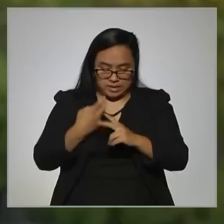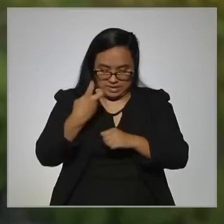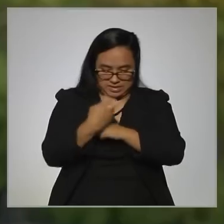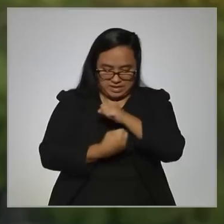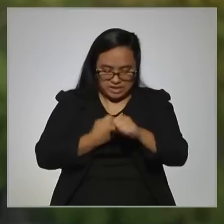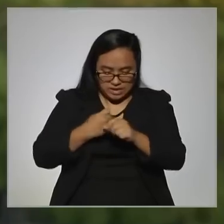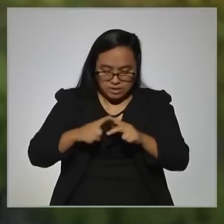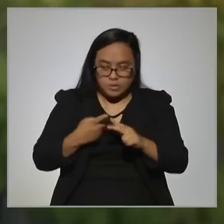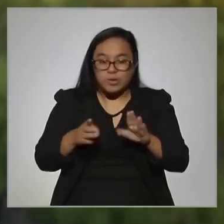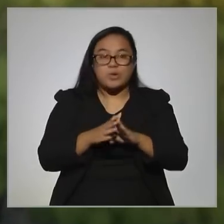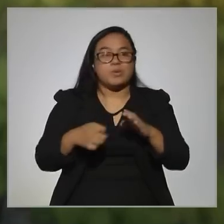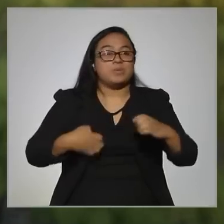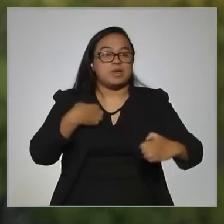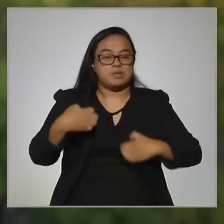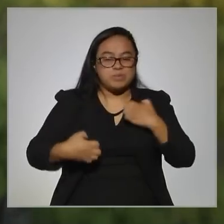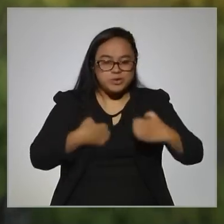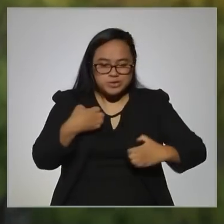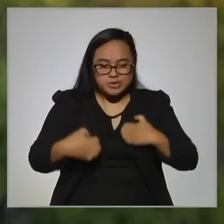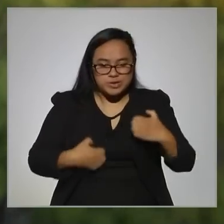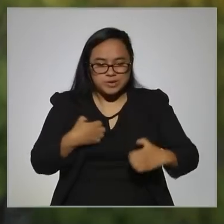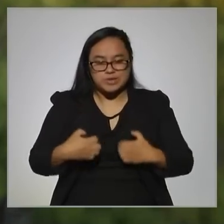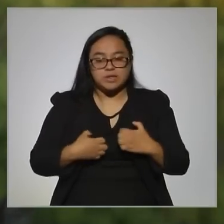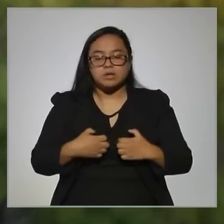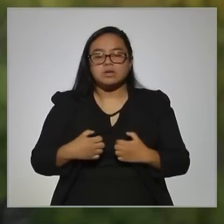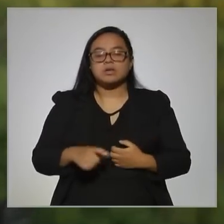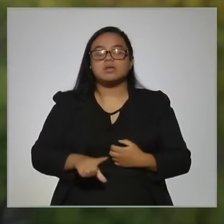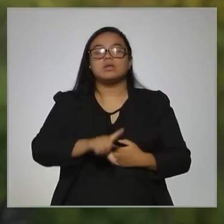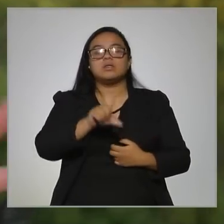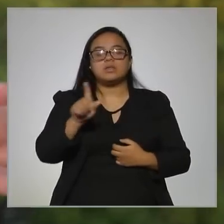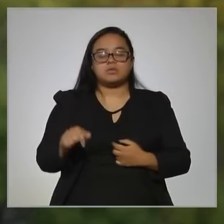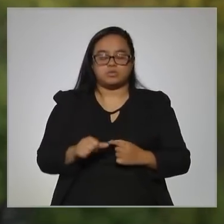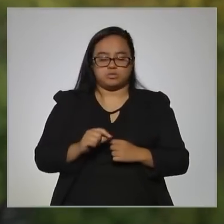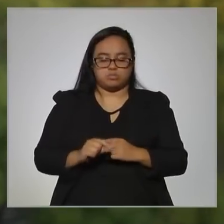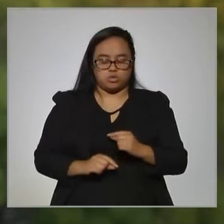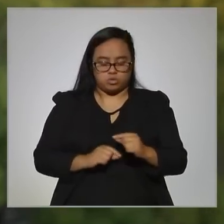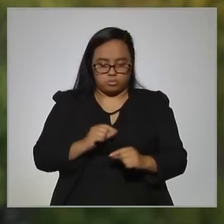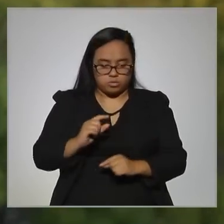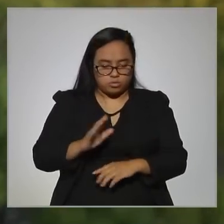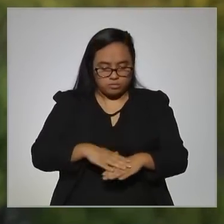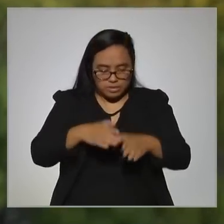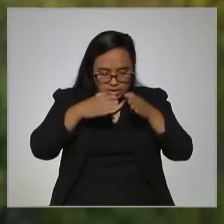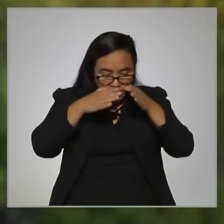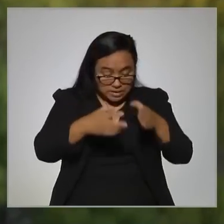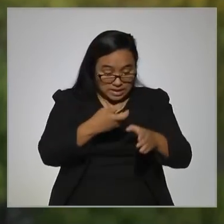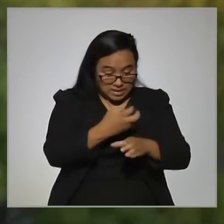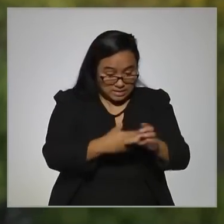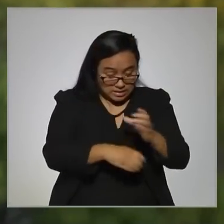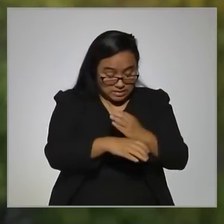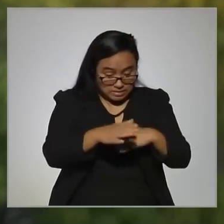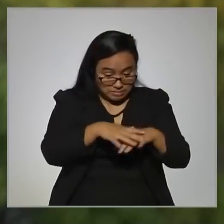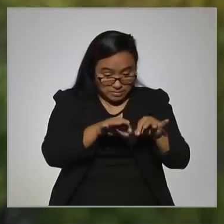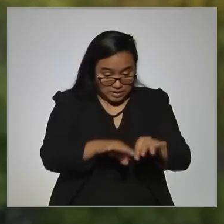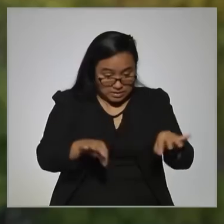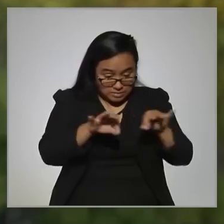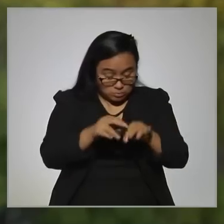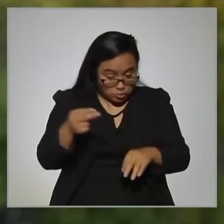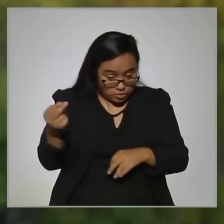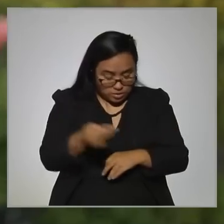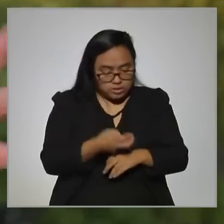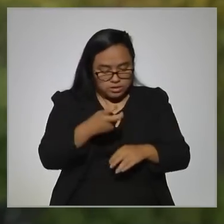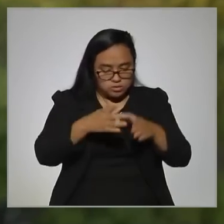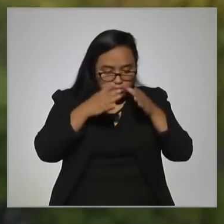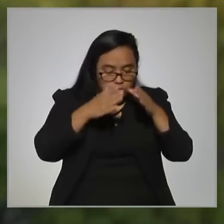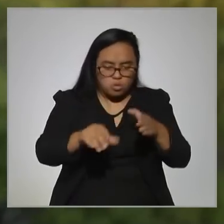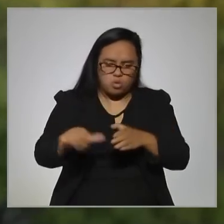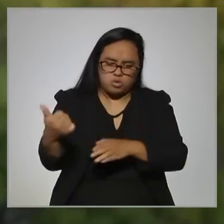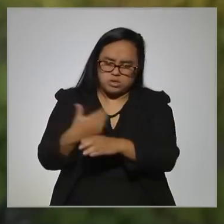mucha emoción y después fui poco a poco concentrándome nada más en las cosas que eran más urgentes y fui dejando